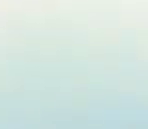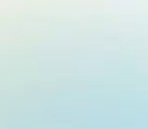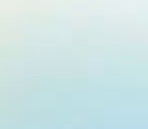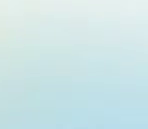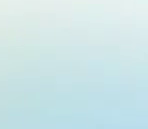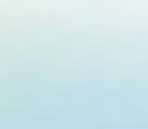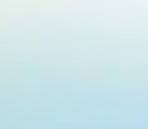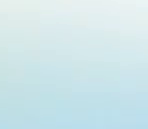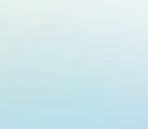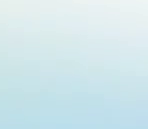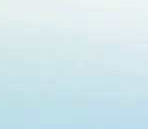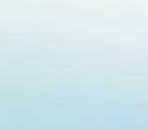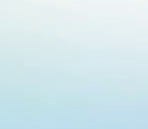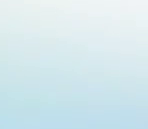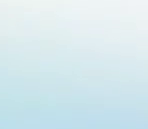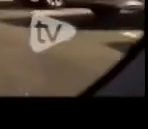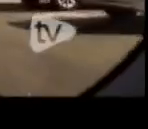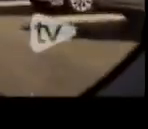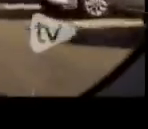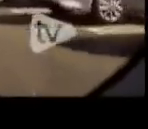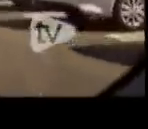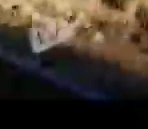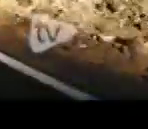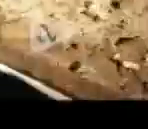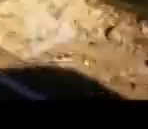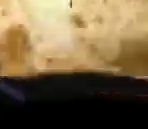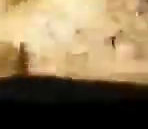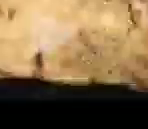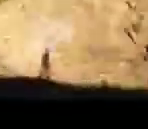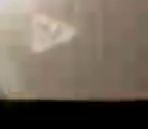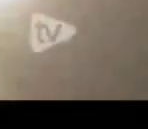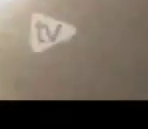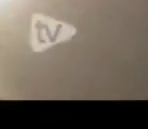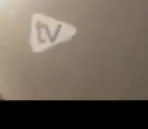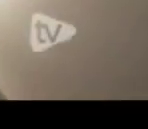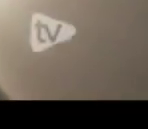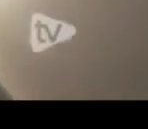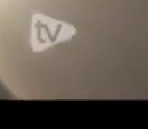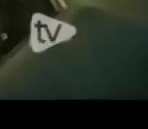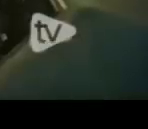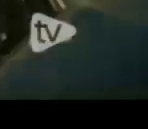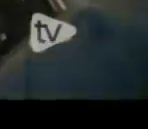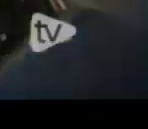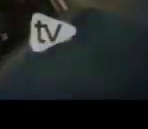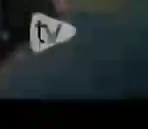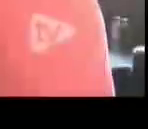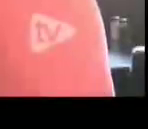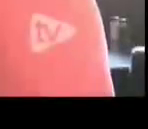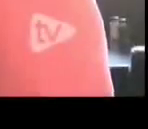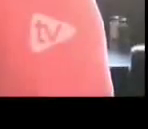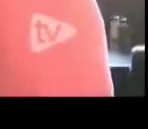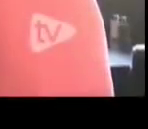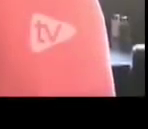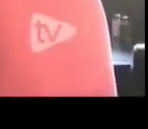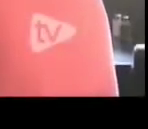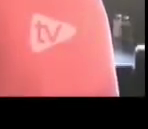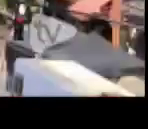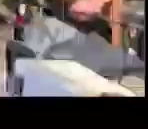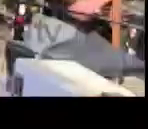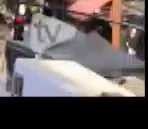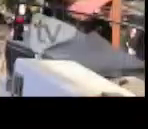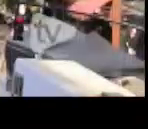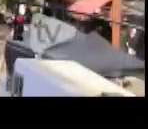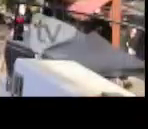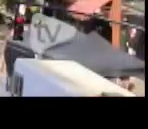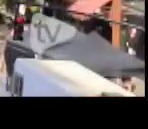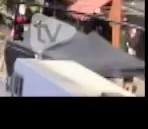tu noticiero Pichincha Informa. Las historias continúan. Y Christian Johnson te invita a conocer cómo se